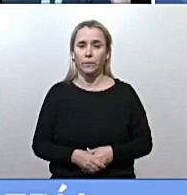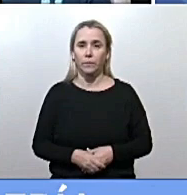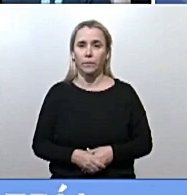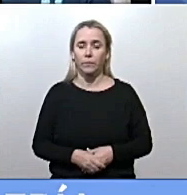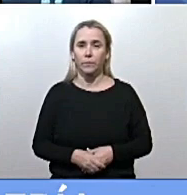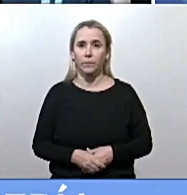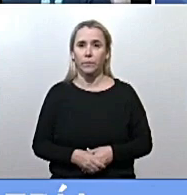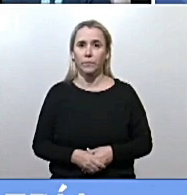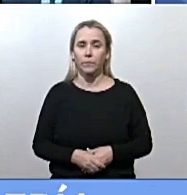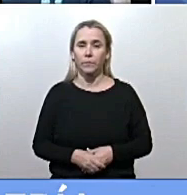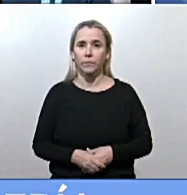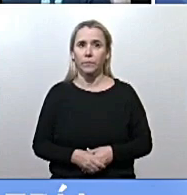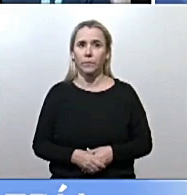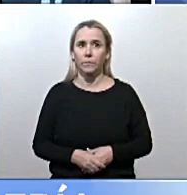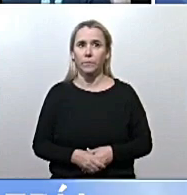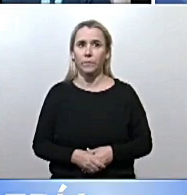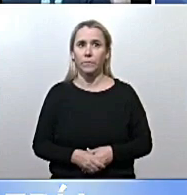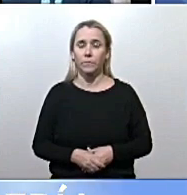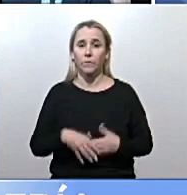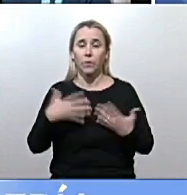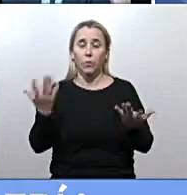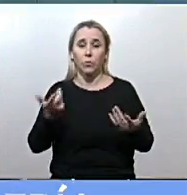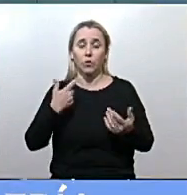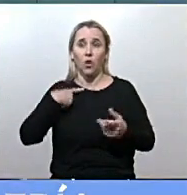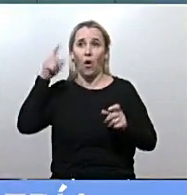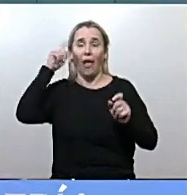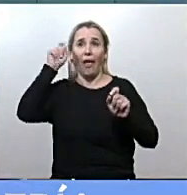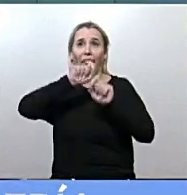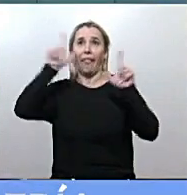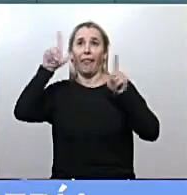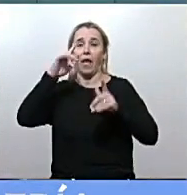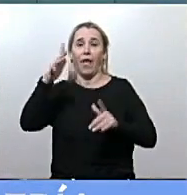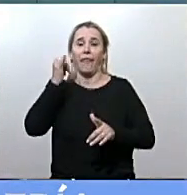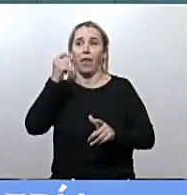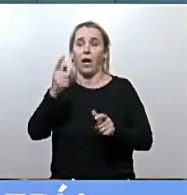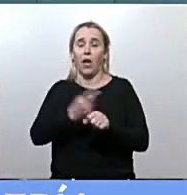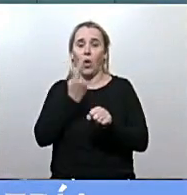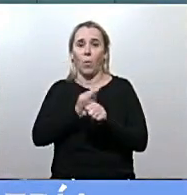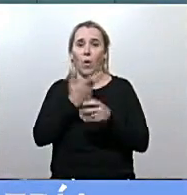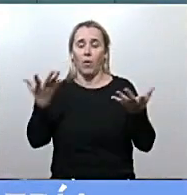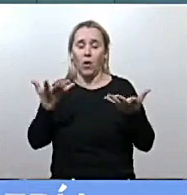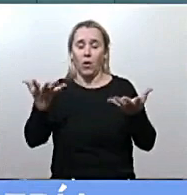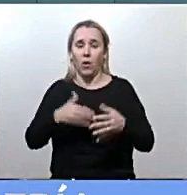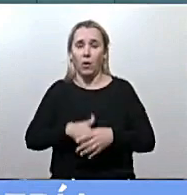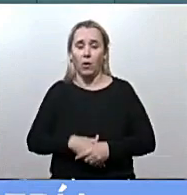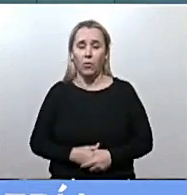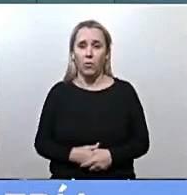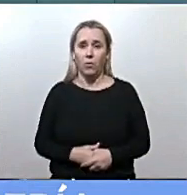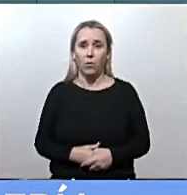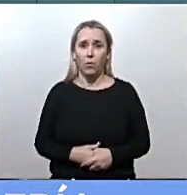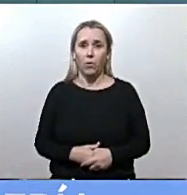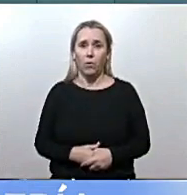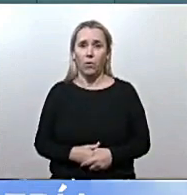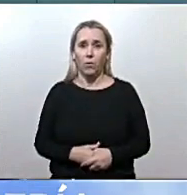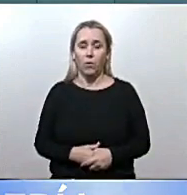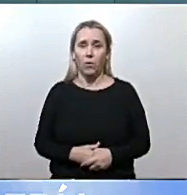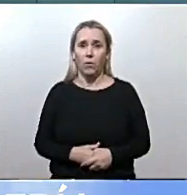Ausente. Y si no contesta, ¿qué quieres que haga? ¿Que haga telepatía?